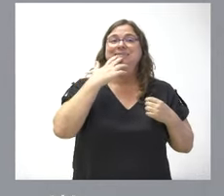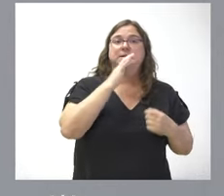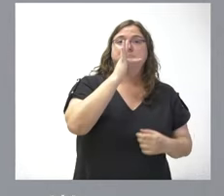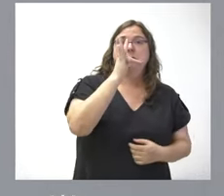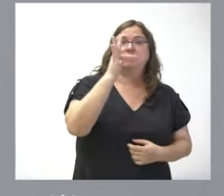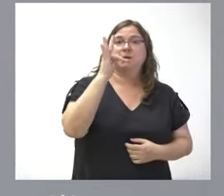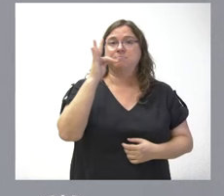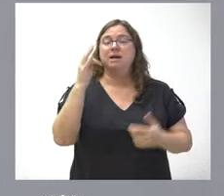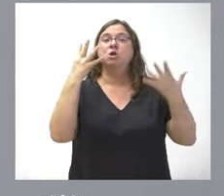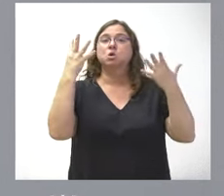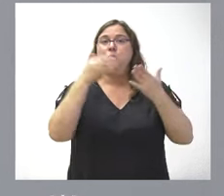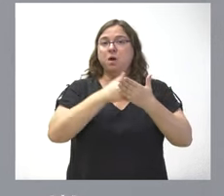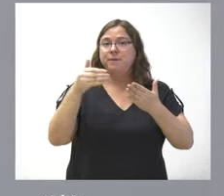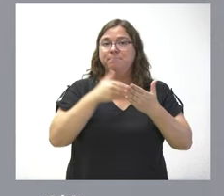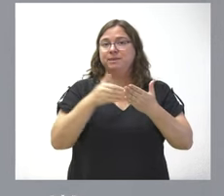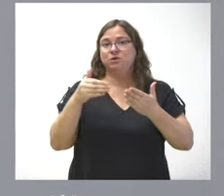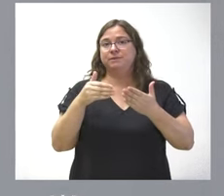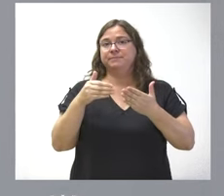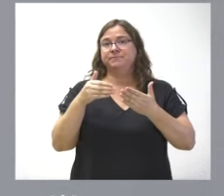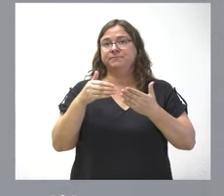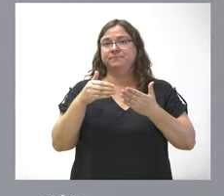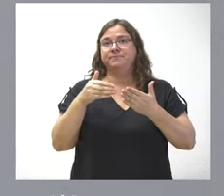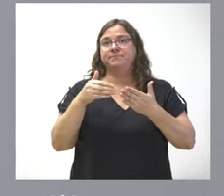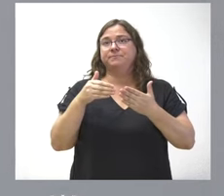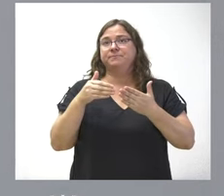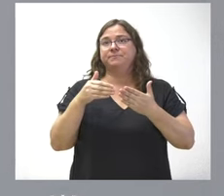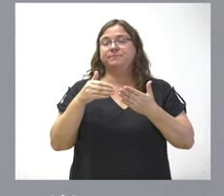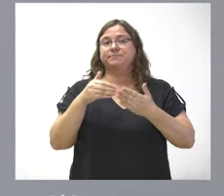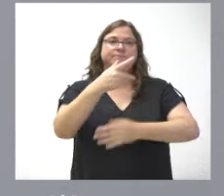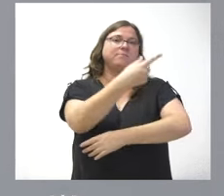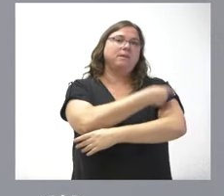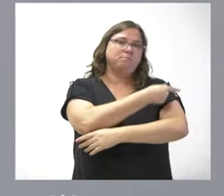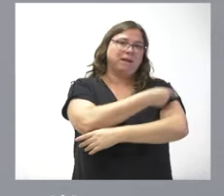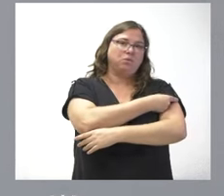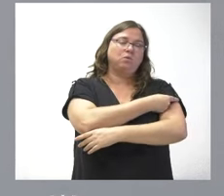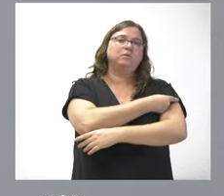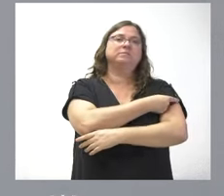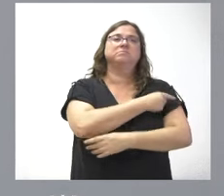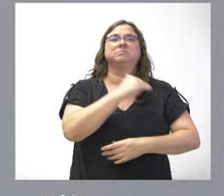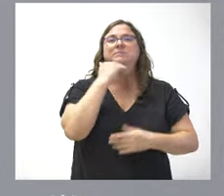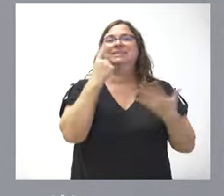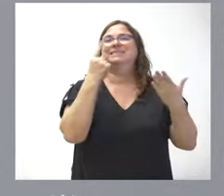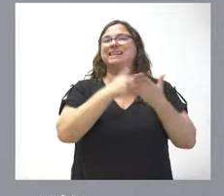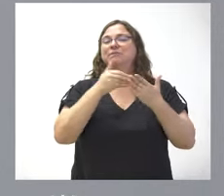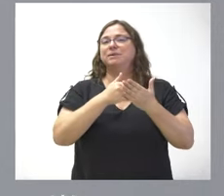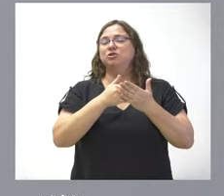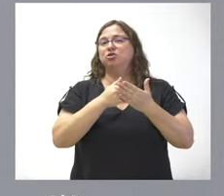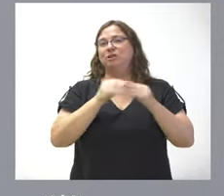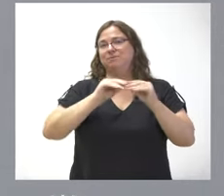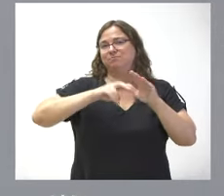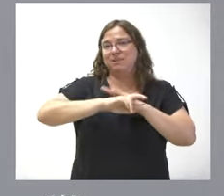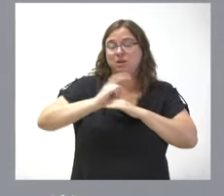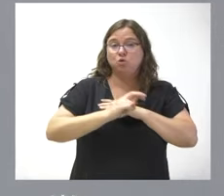los 9 millones de vacunas los algo más de 6 millones de equipamientos y esta última